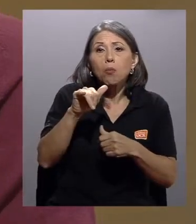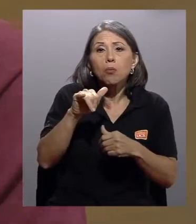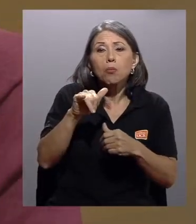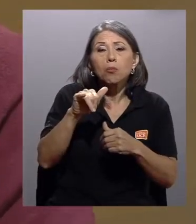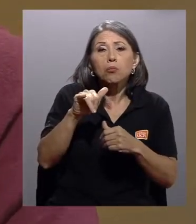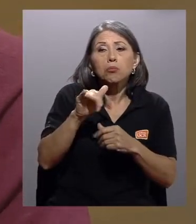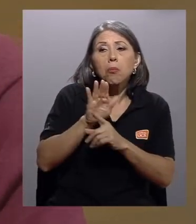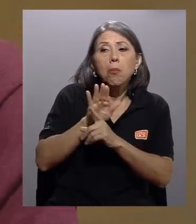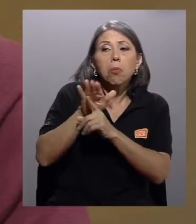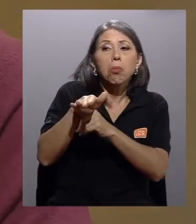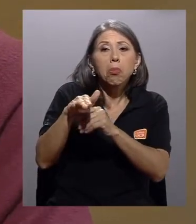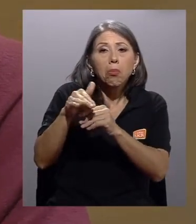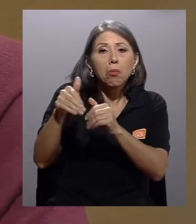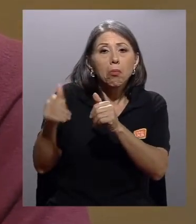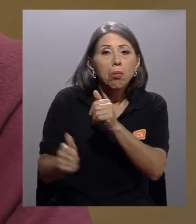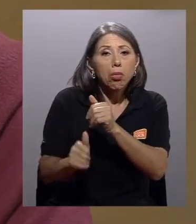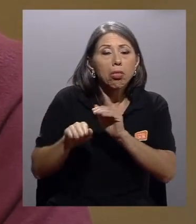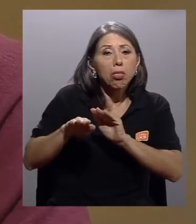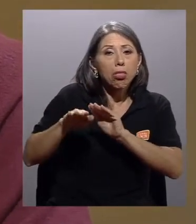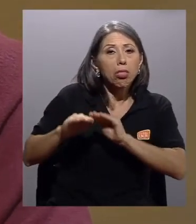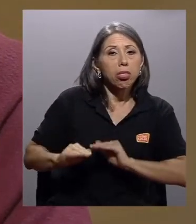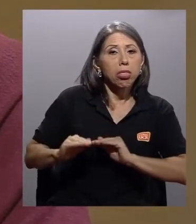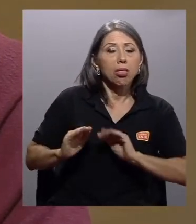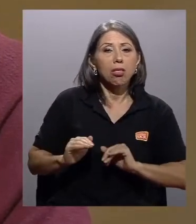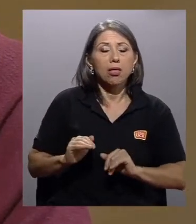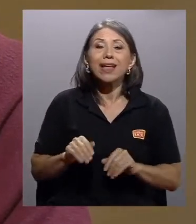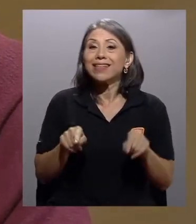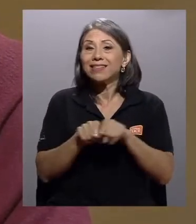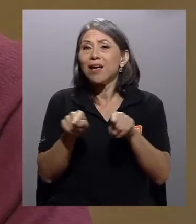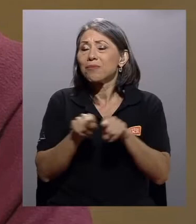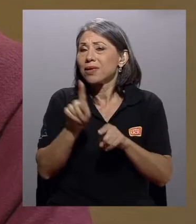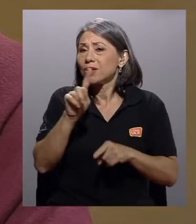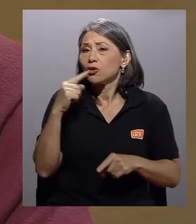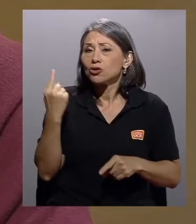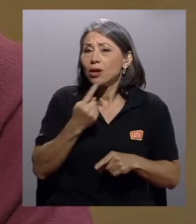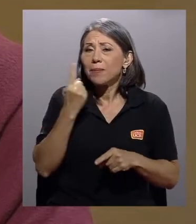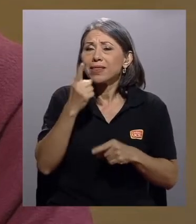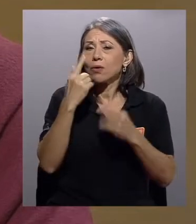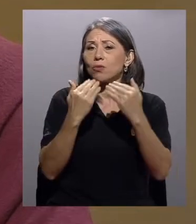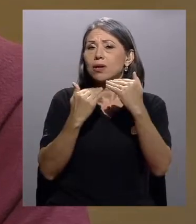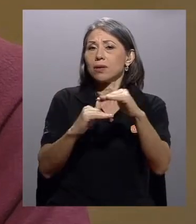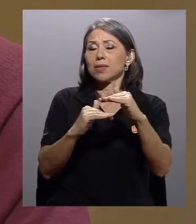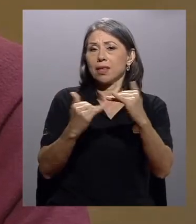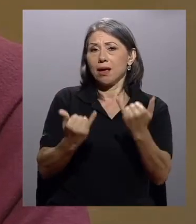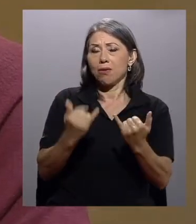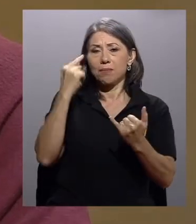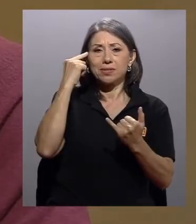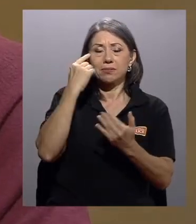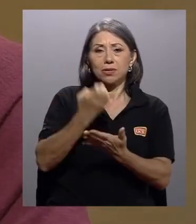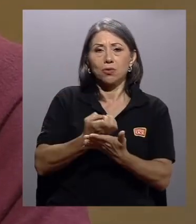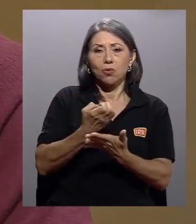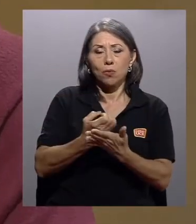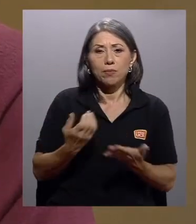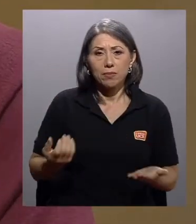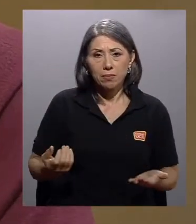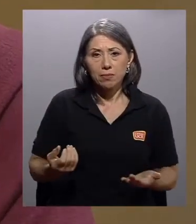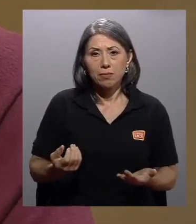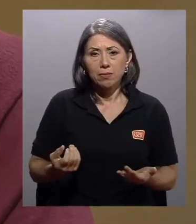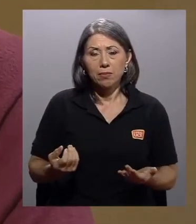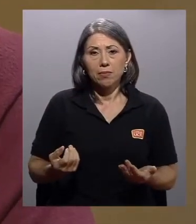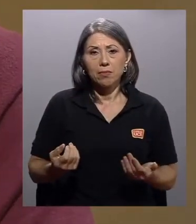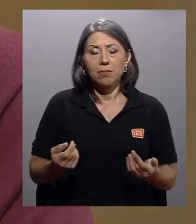creo que también no es solamente un problema, un límite al que ha llegado el pensamiento económico, sino también yo creo que lo